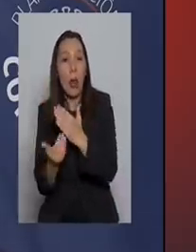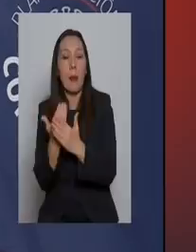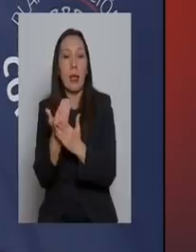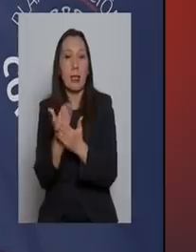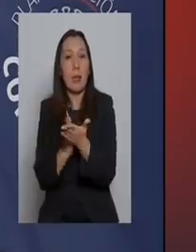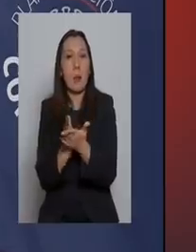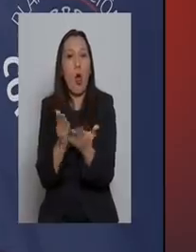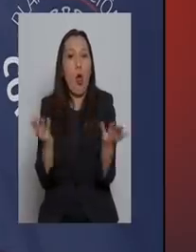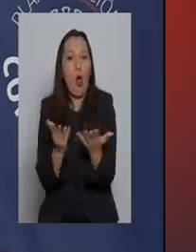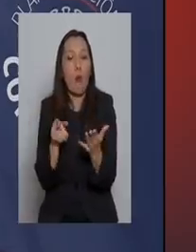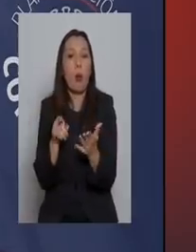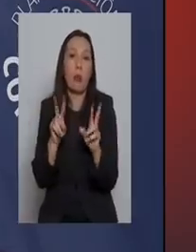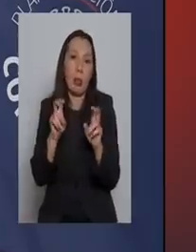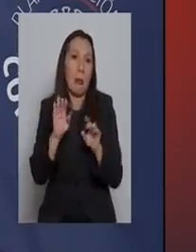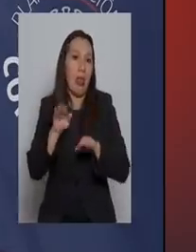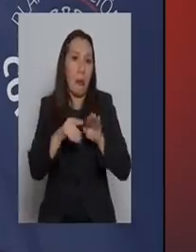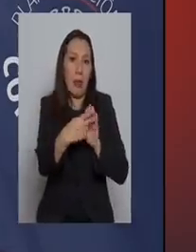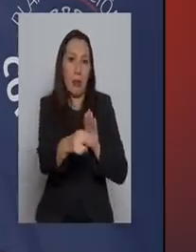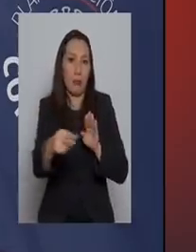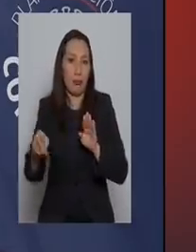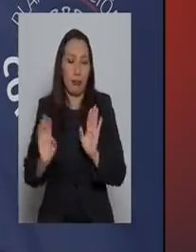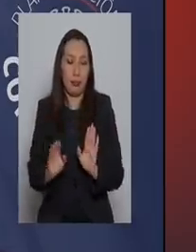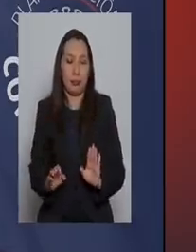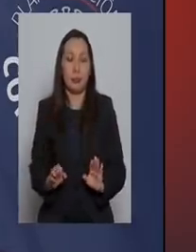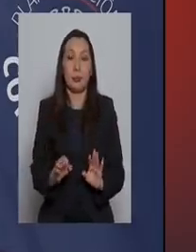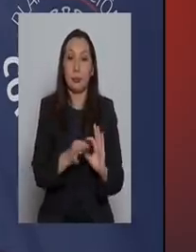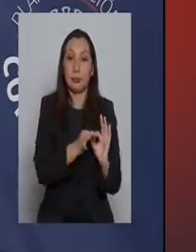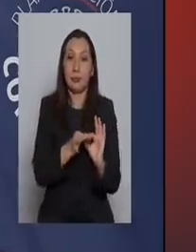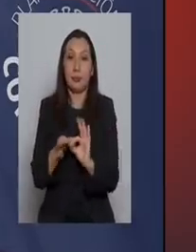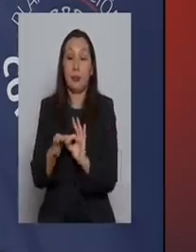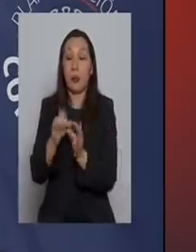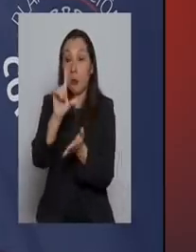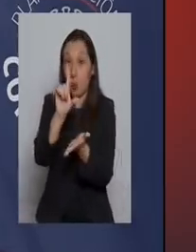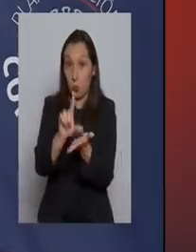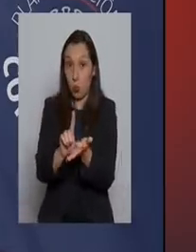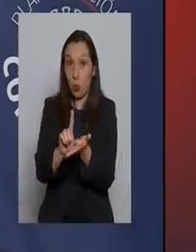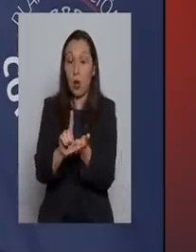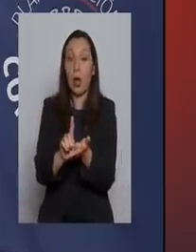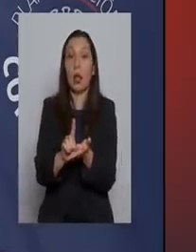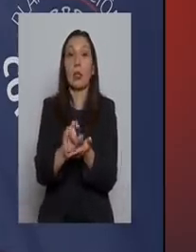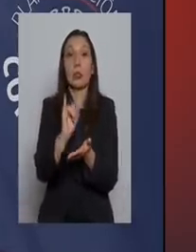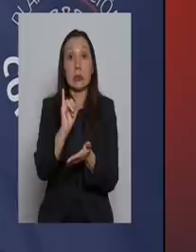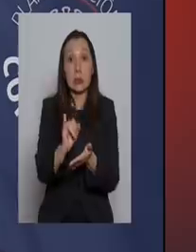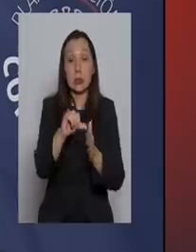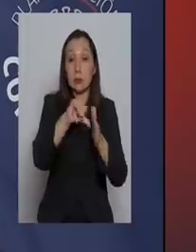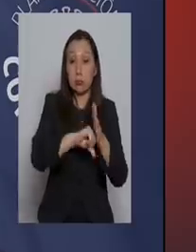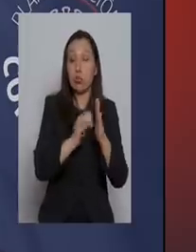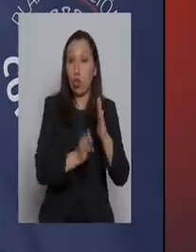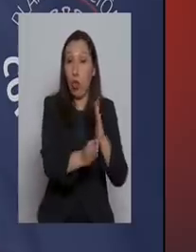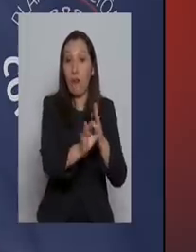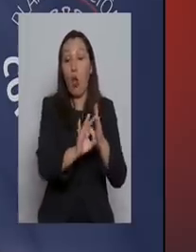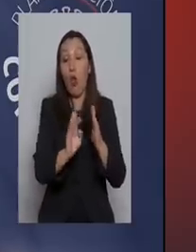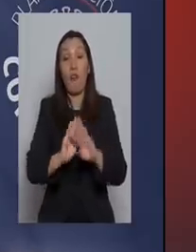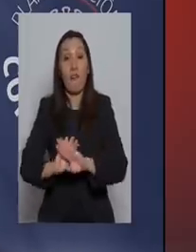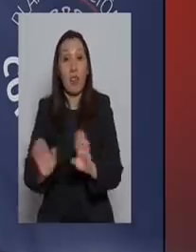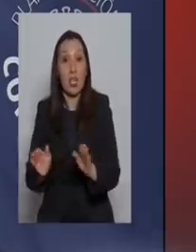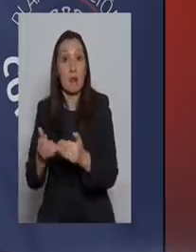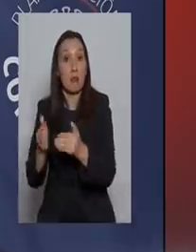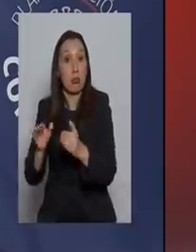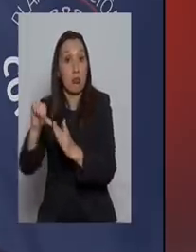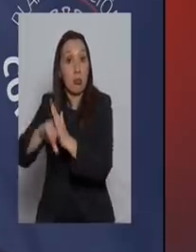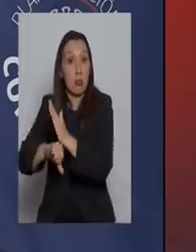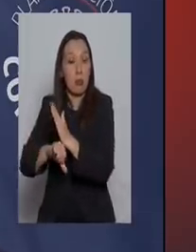mañana, según sea el caso. La definición de los lugares que entran o salen en cuarentena se hace